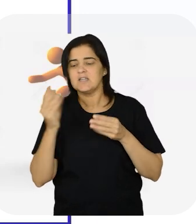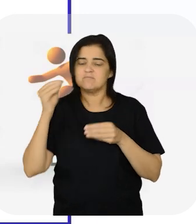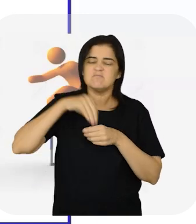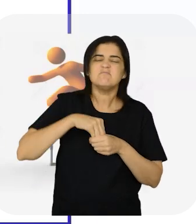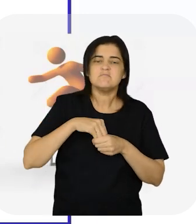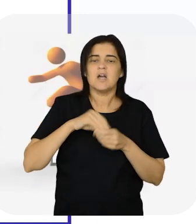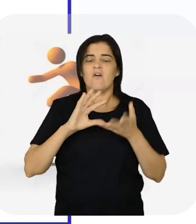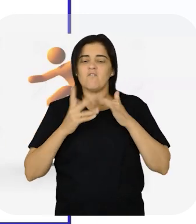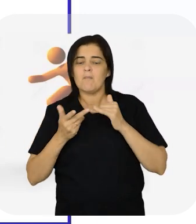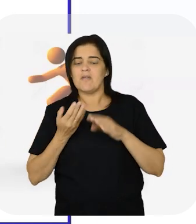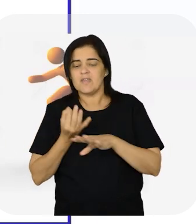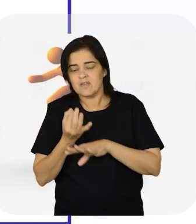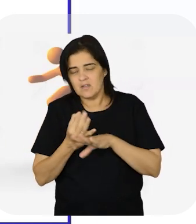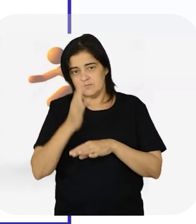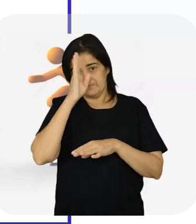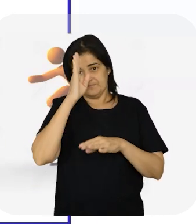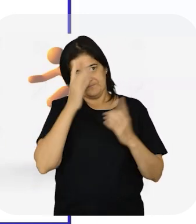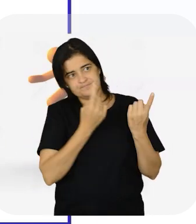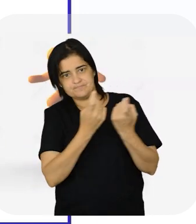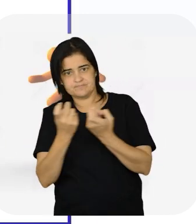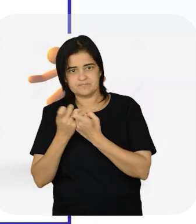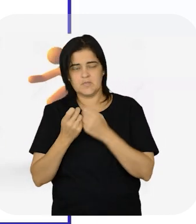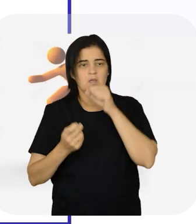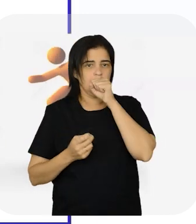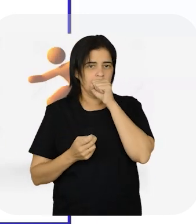de enseñanza-aprendizaje.